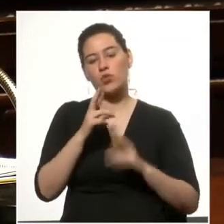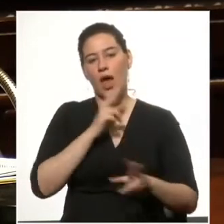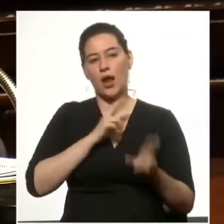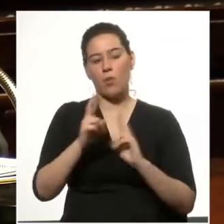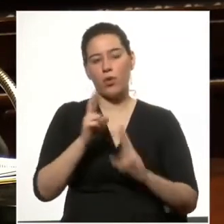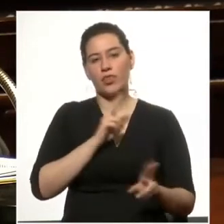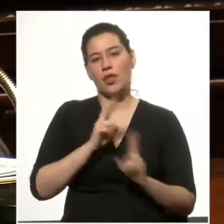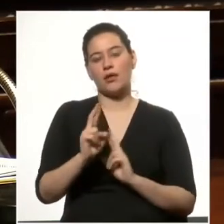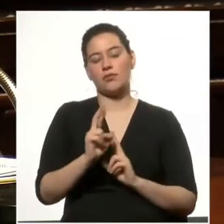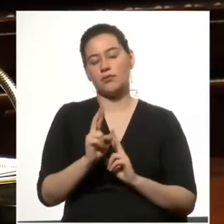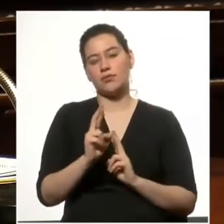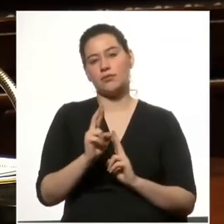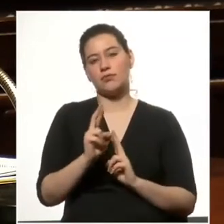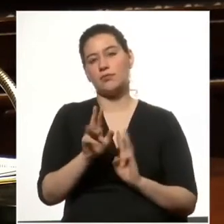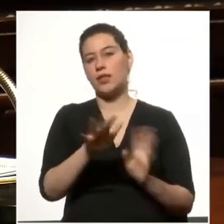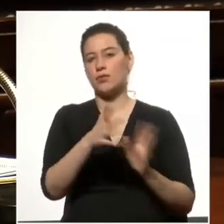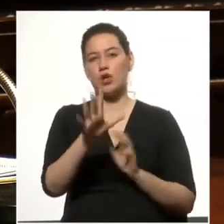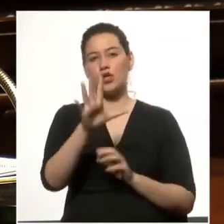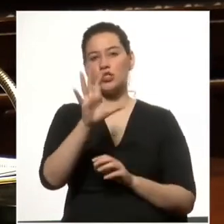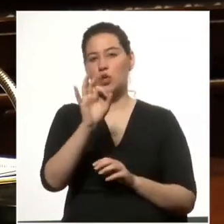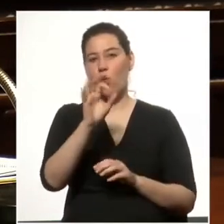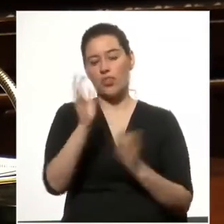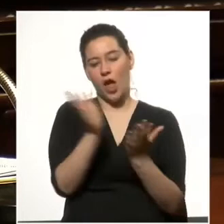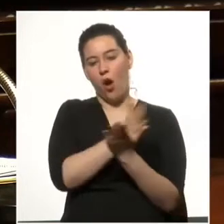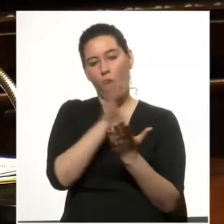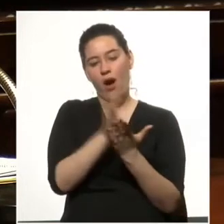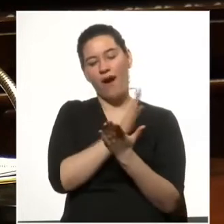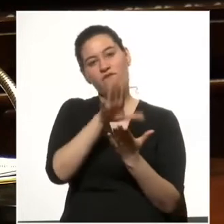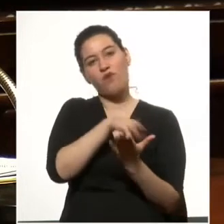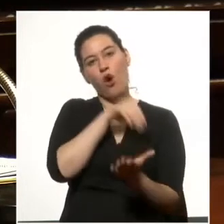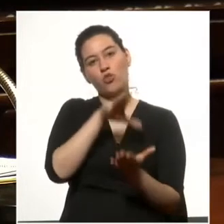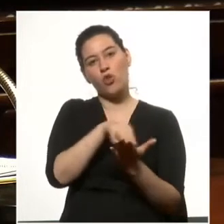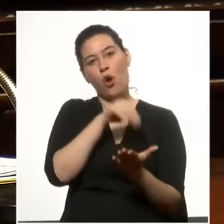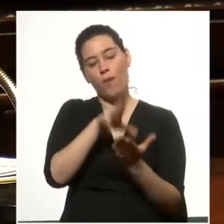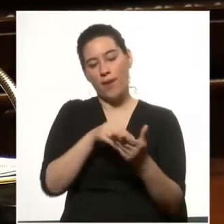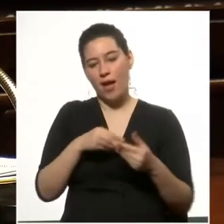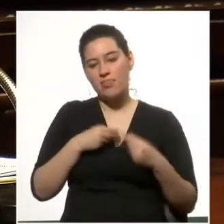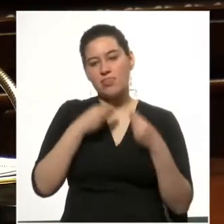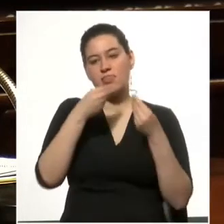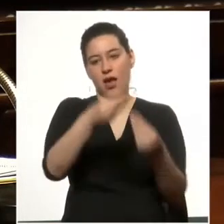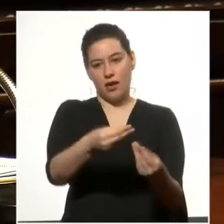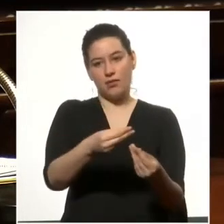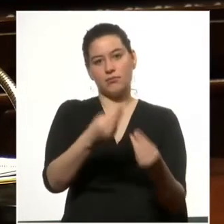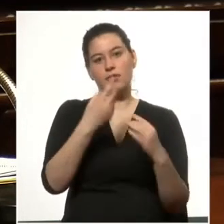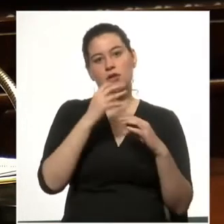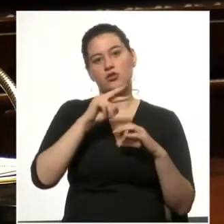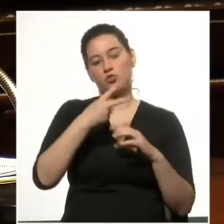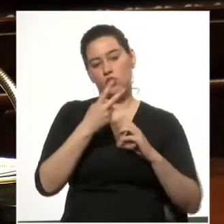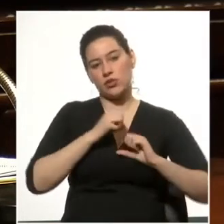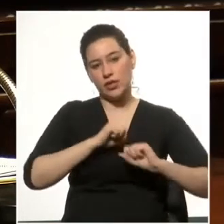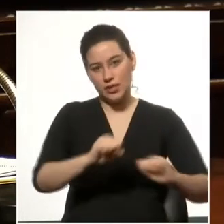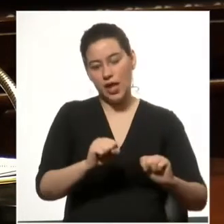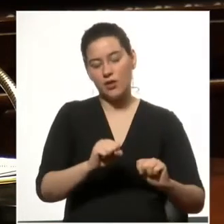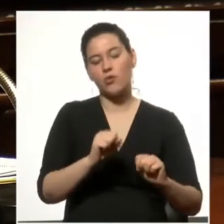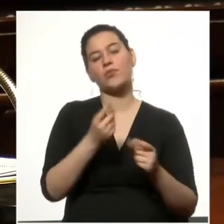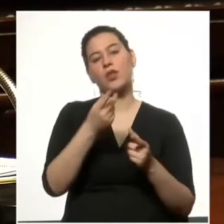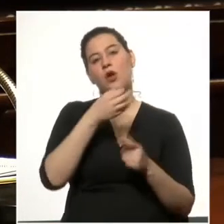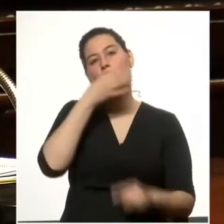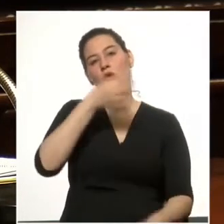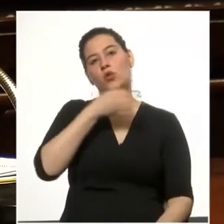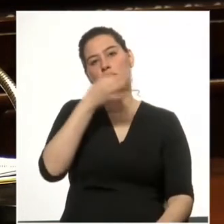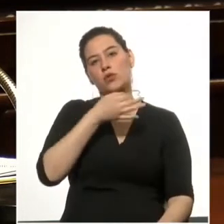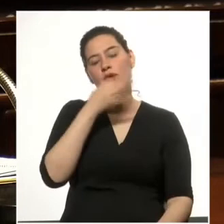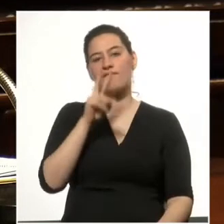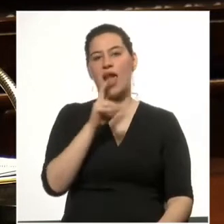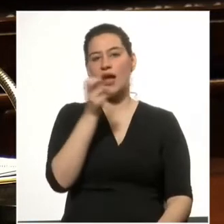respuestas. Alrededor de 50 hojas fotocopiadas le fueron entregados en mano propia, conteniendo las declaraciones de